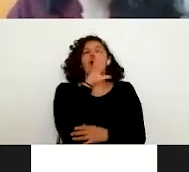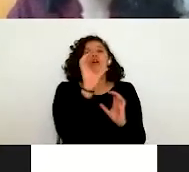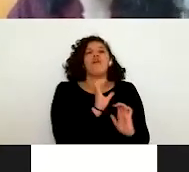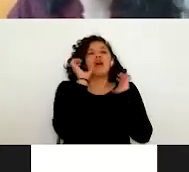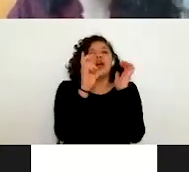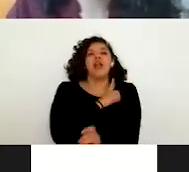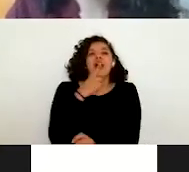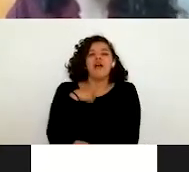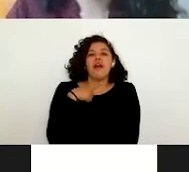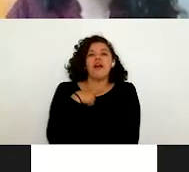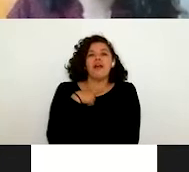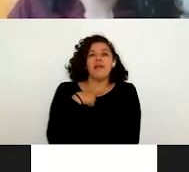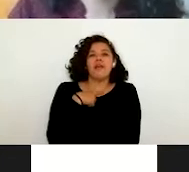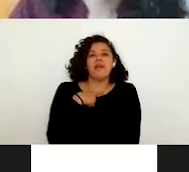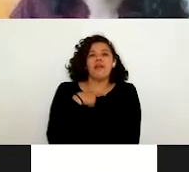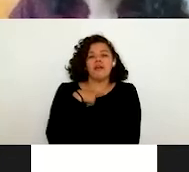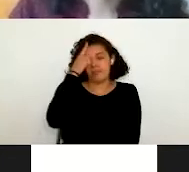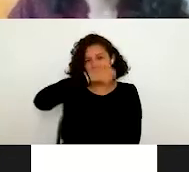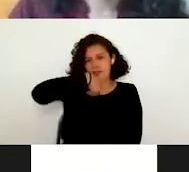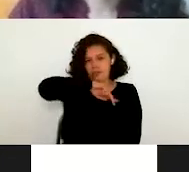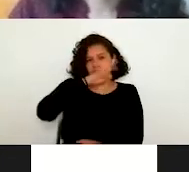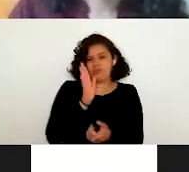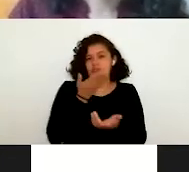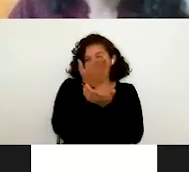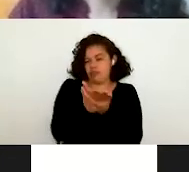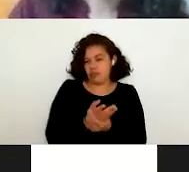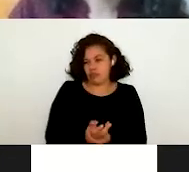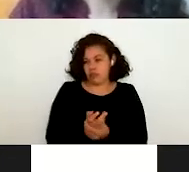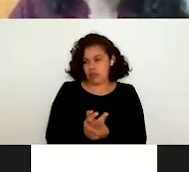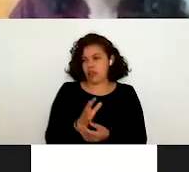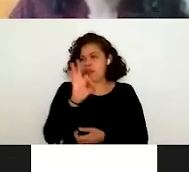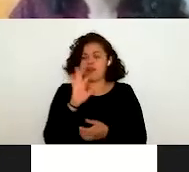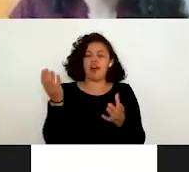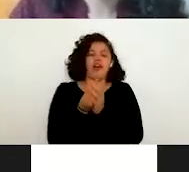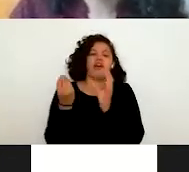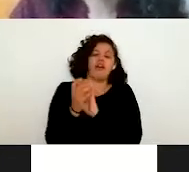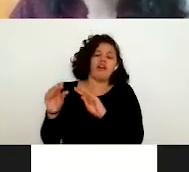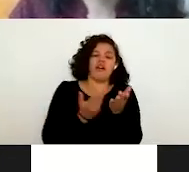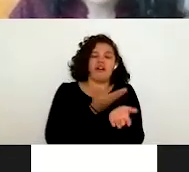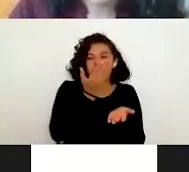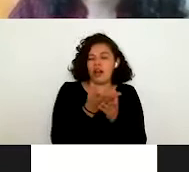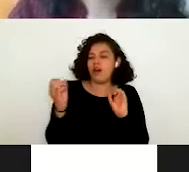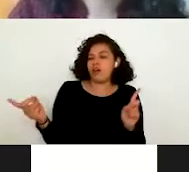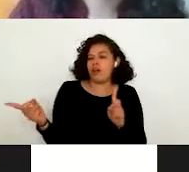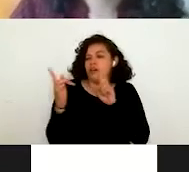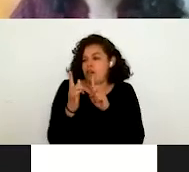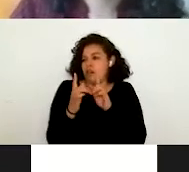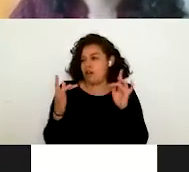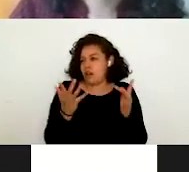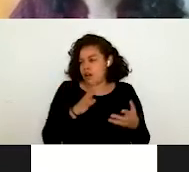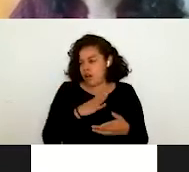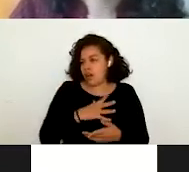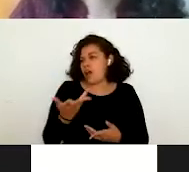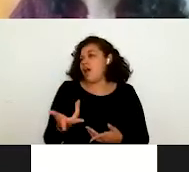qué o cuidadosas de lo que vamos a proponer, ¿no? Si se propone una capacitación o un encuentro, por ejemplo, será preciso